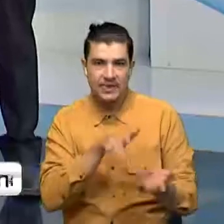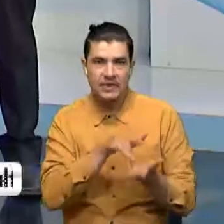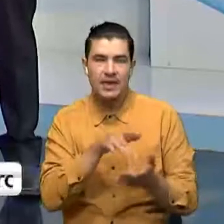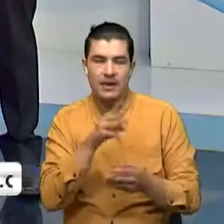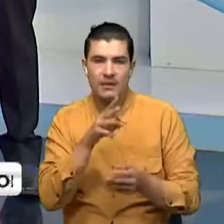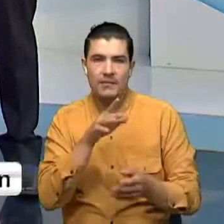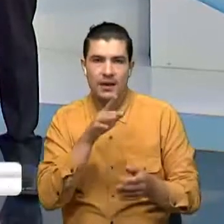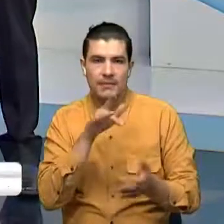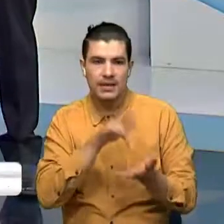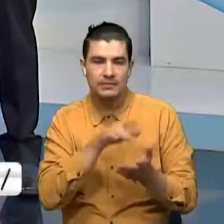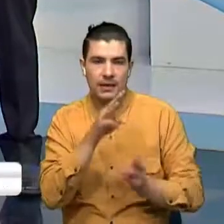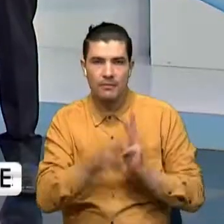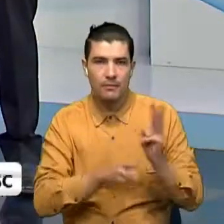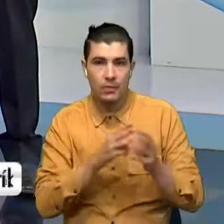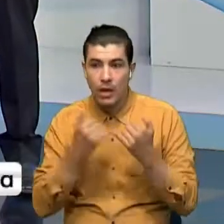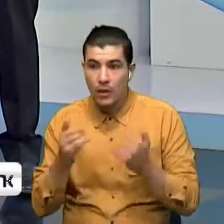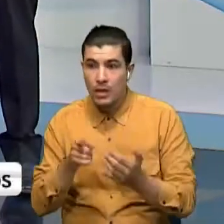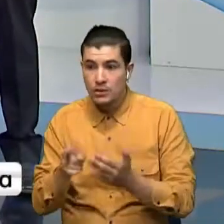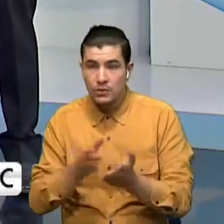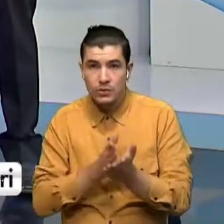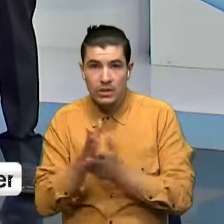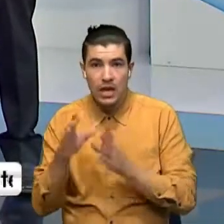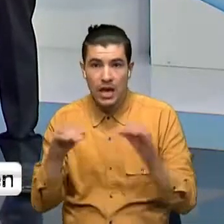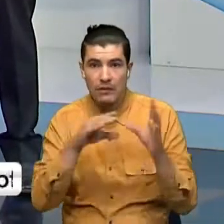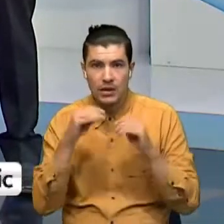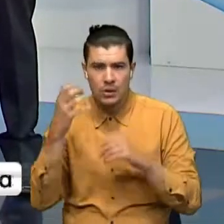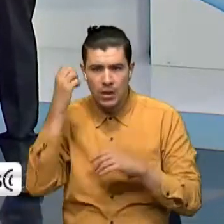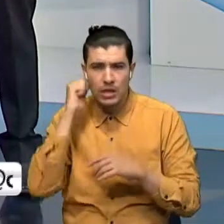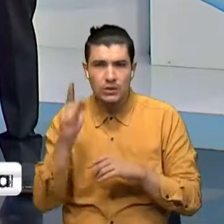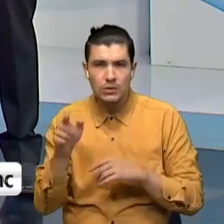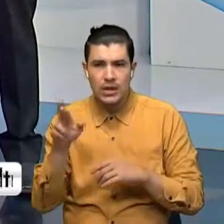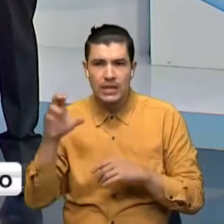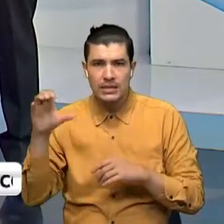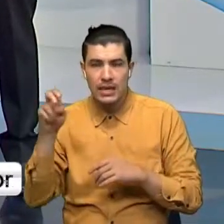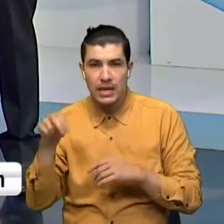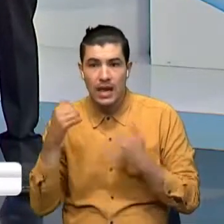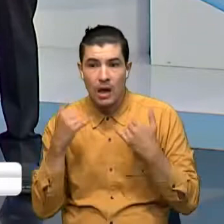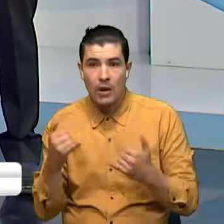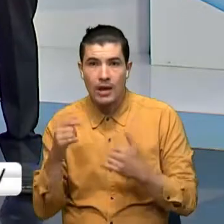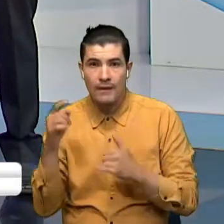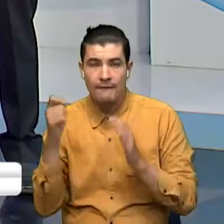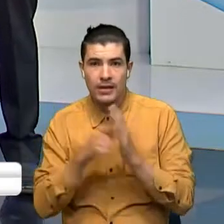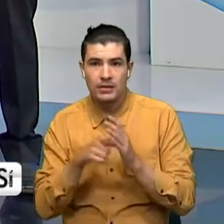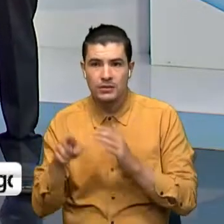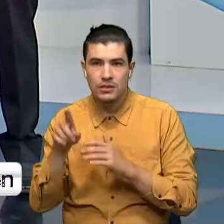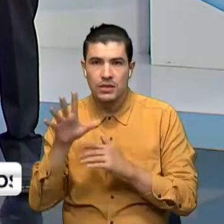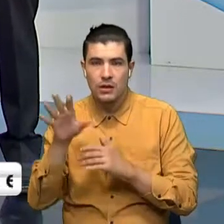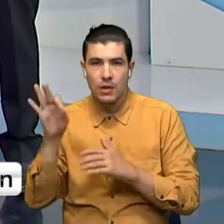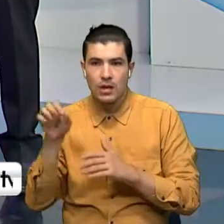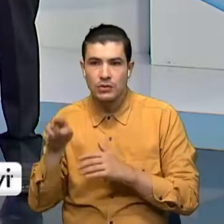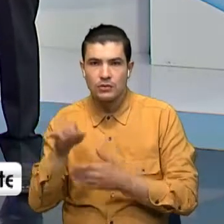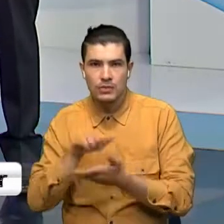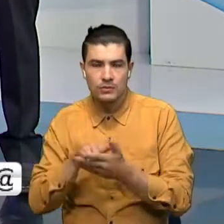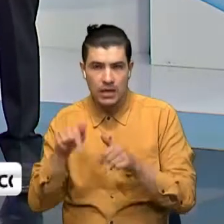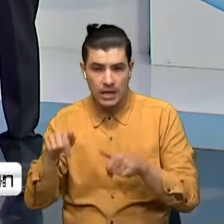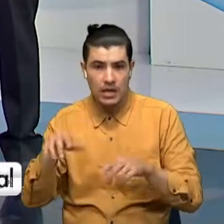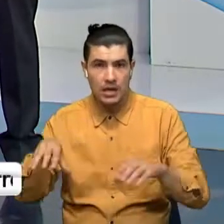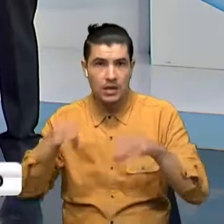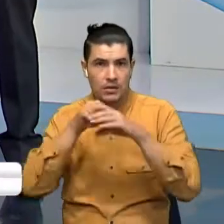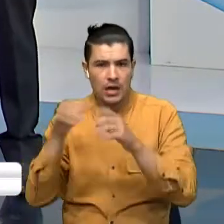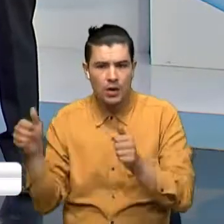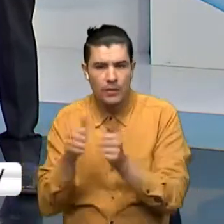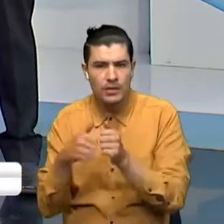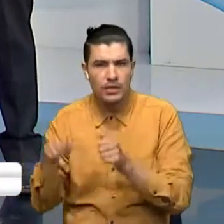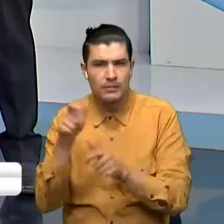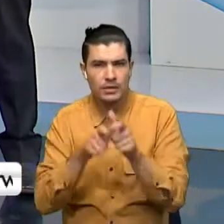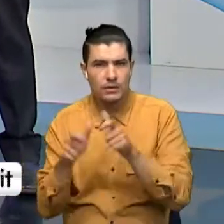y seguimos hablando de ciclismo del clásico rcn en su versión número 58 porque hoy se disputó la contrarreloj individual y el canal tro está al lado de los